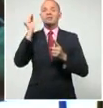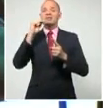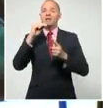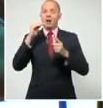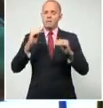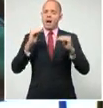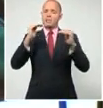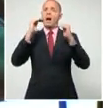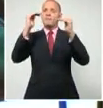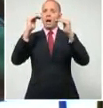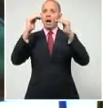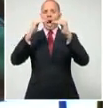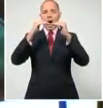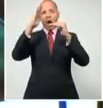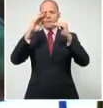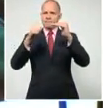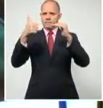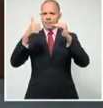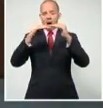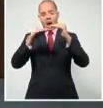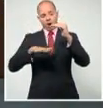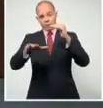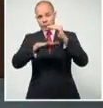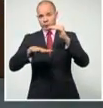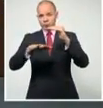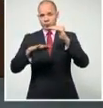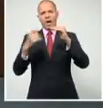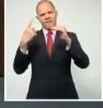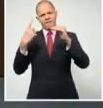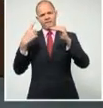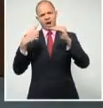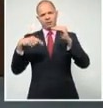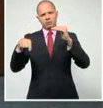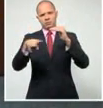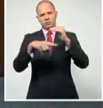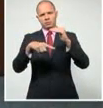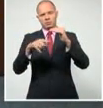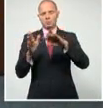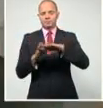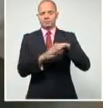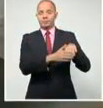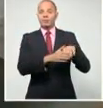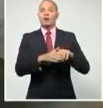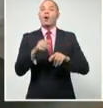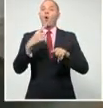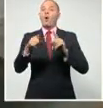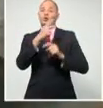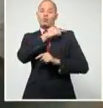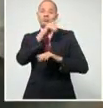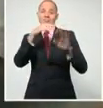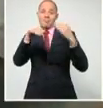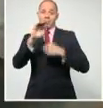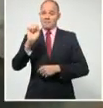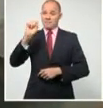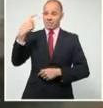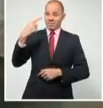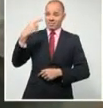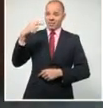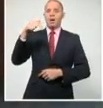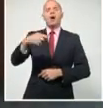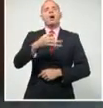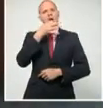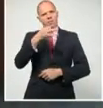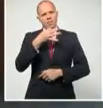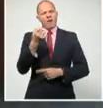certificar el resto del hospital están certificados el primer ministro manuel barrero que orientó continuar con el enfrentamiento a los